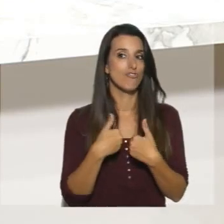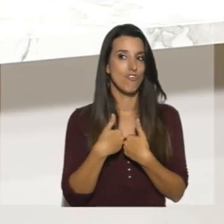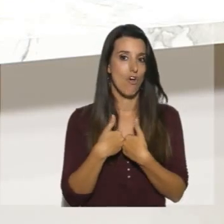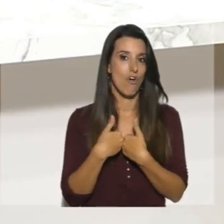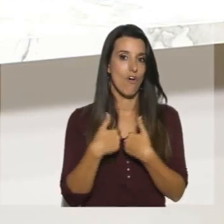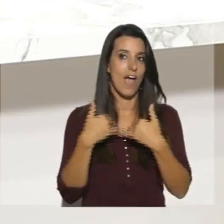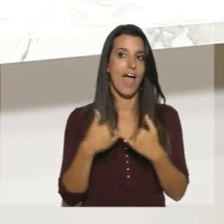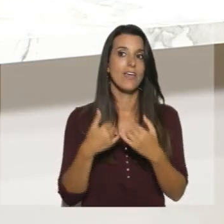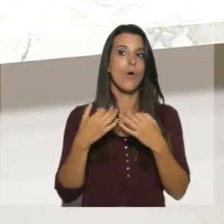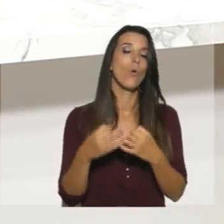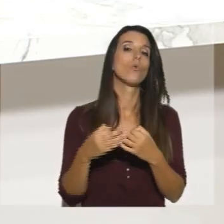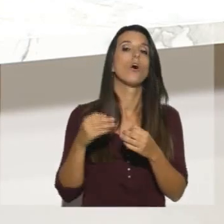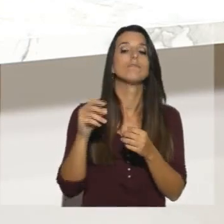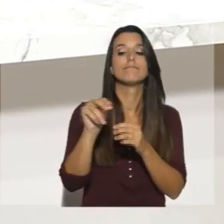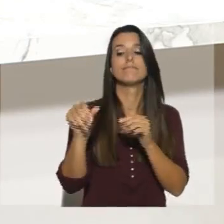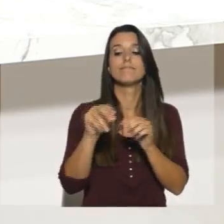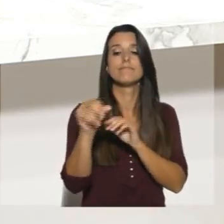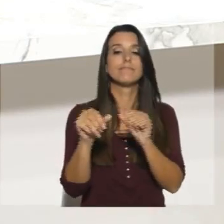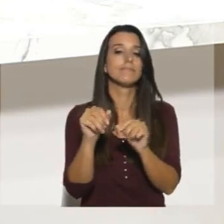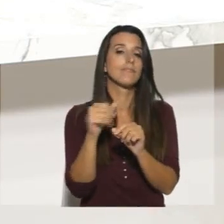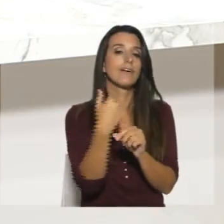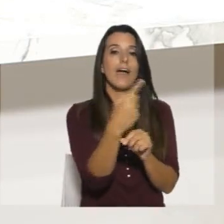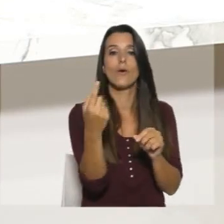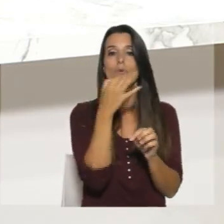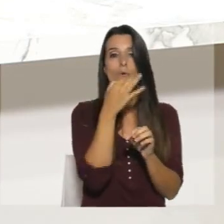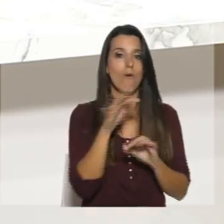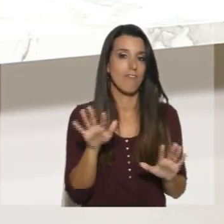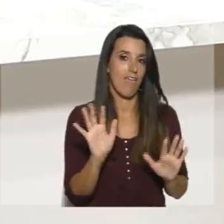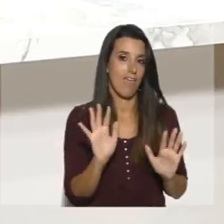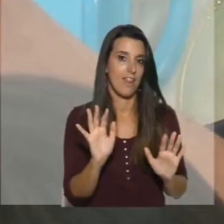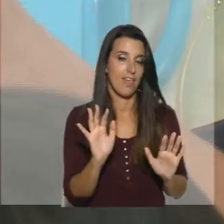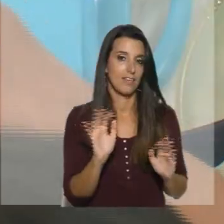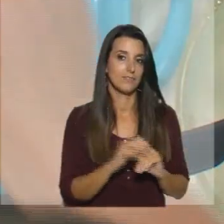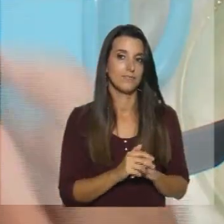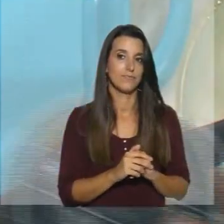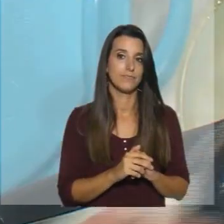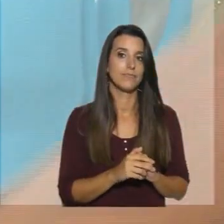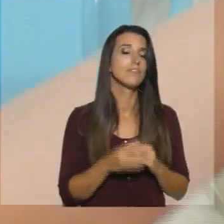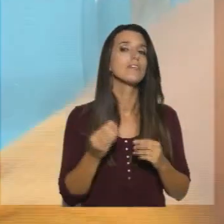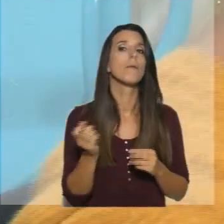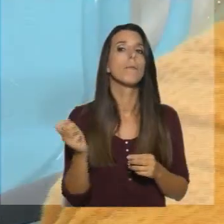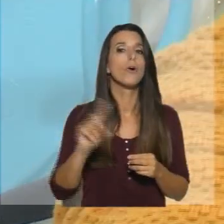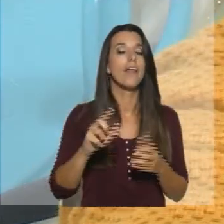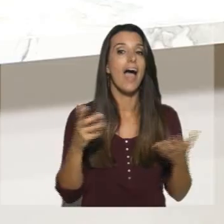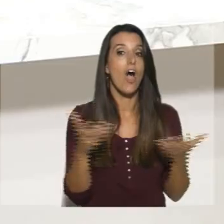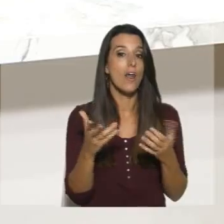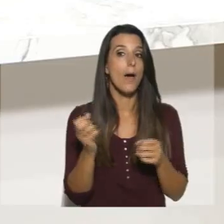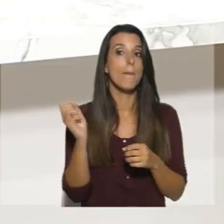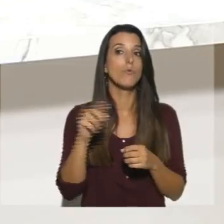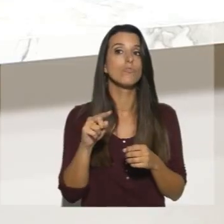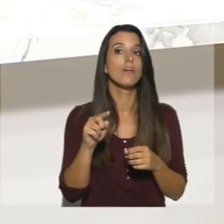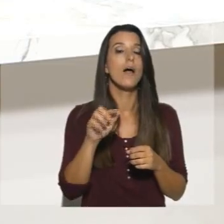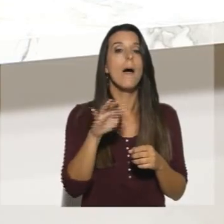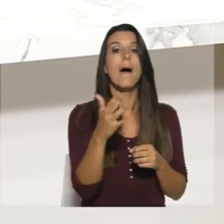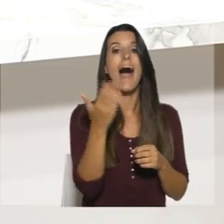acá esta mezcla de especias que, como te decía, es a gusto personal. Pues si lo pones, si querés, si no, ¿no? ¿Qué le pusiste, Pauli? En este caso es parecida a la